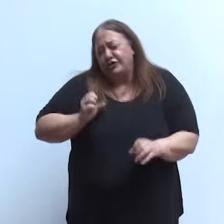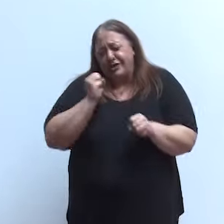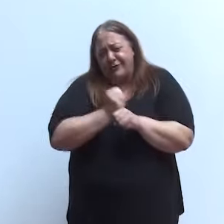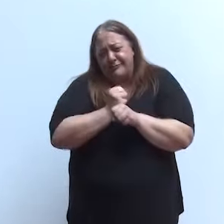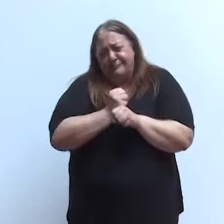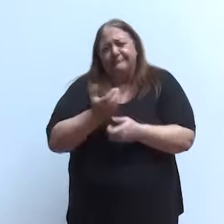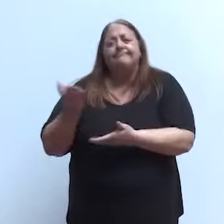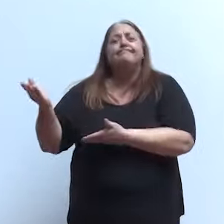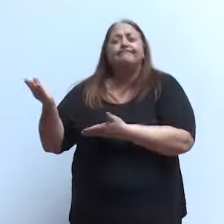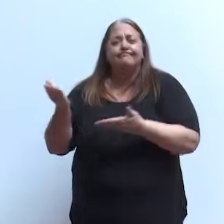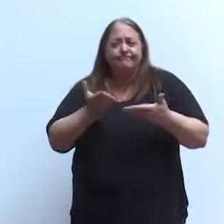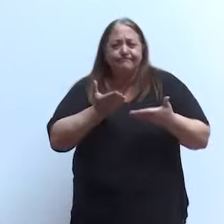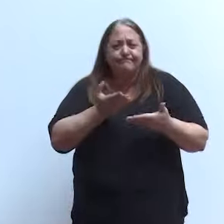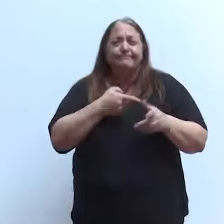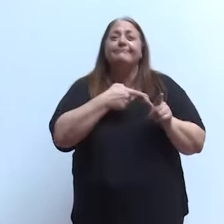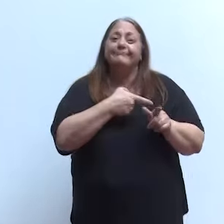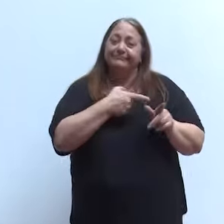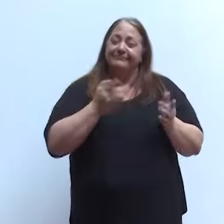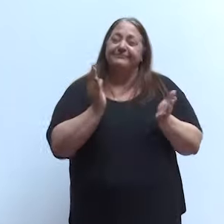Javier y su